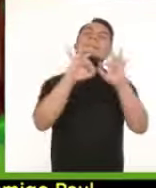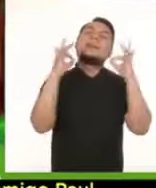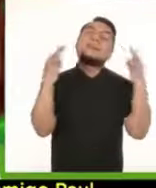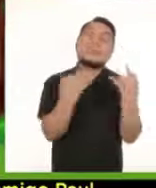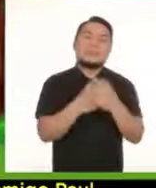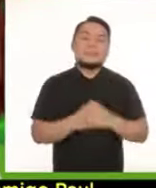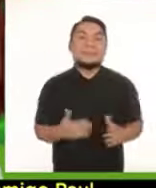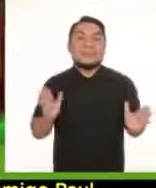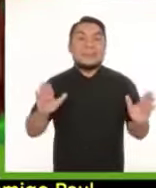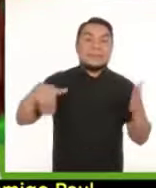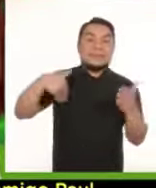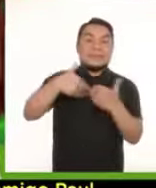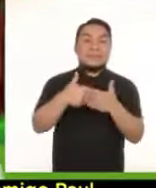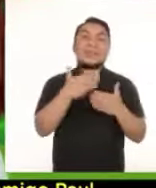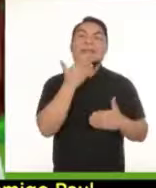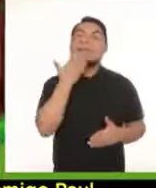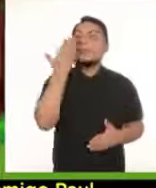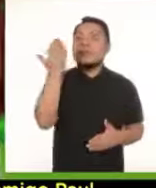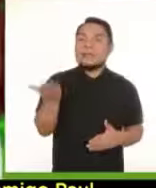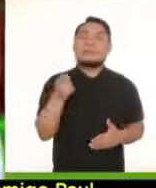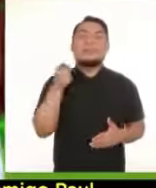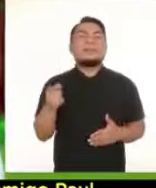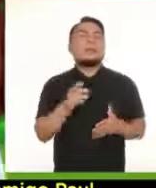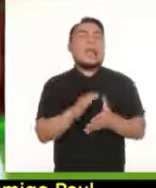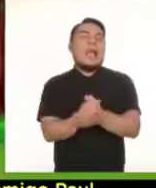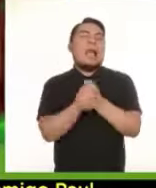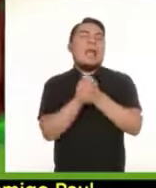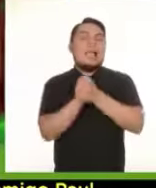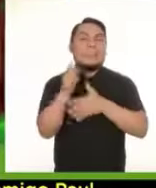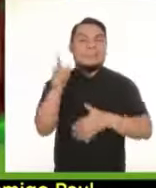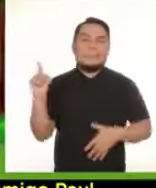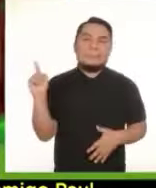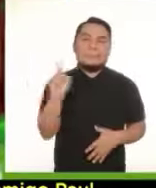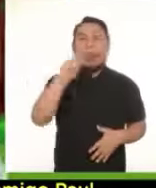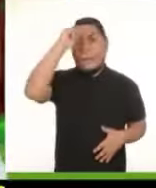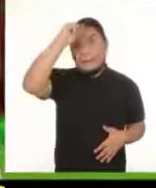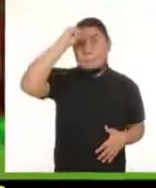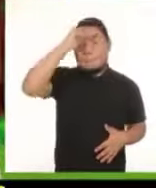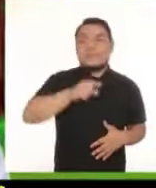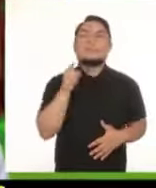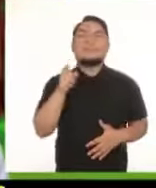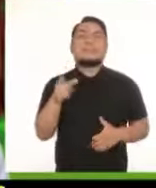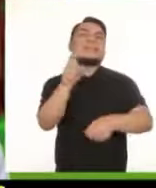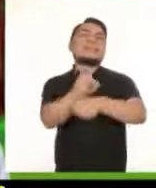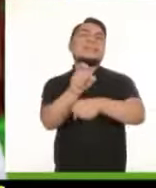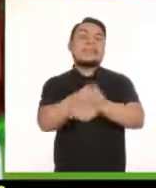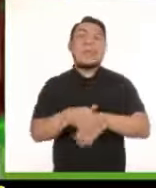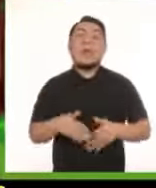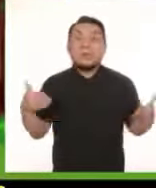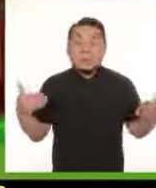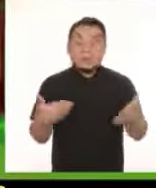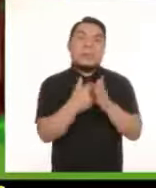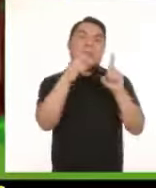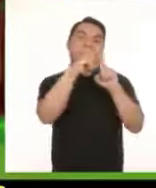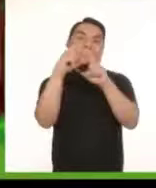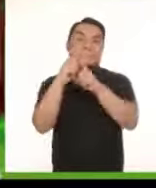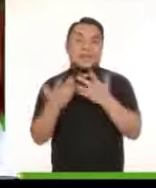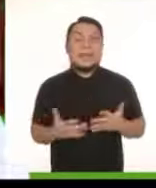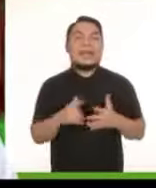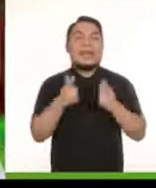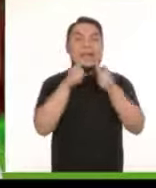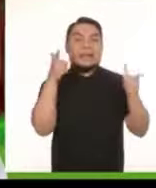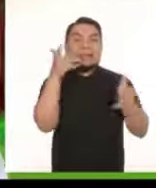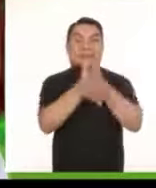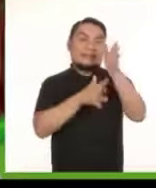Familias, ya está con nosotros nuestro gran amigo Paul, quien nos enseñará nuevas palabras